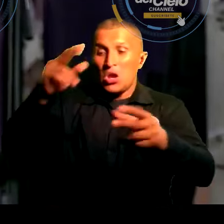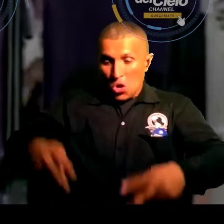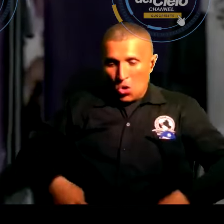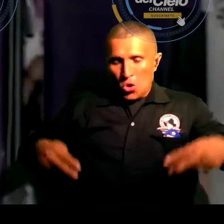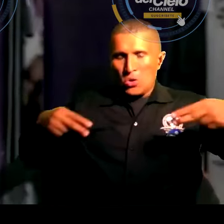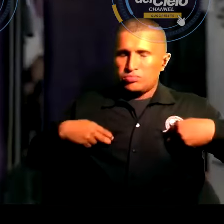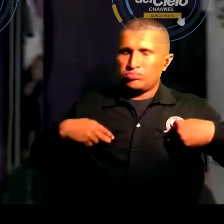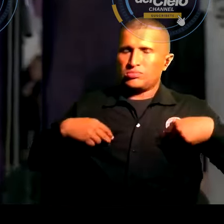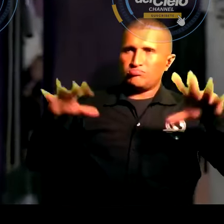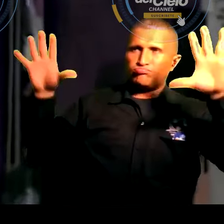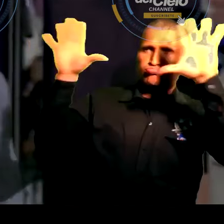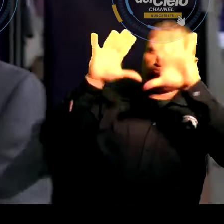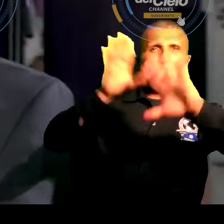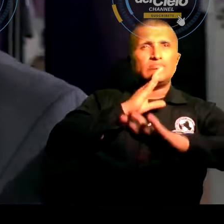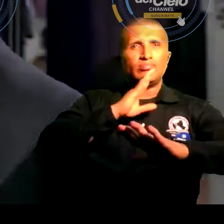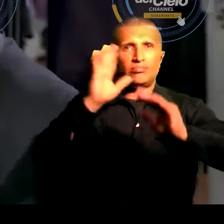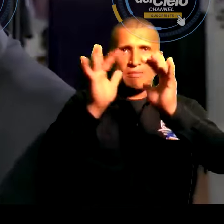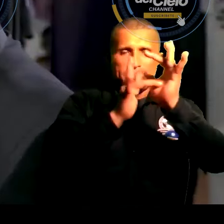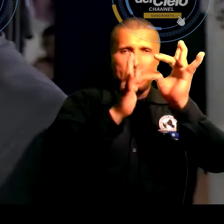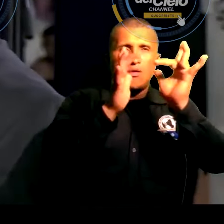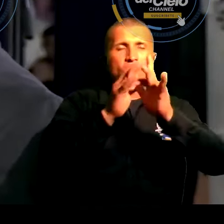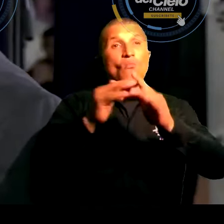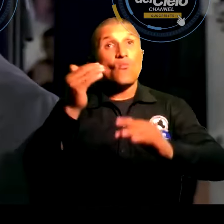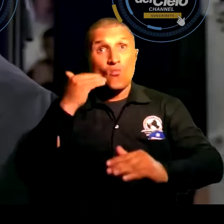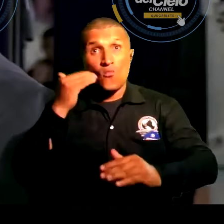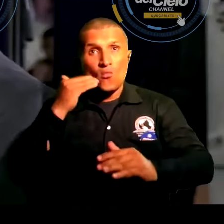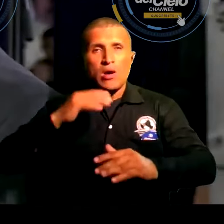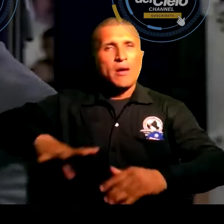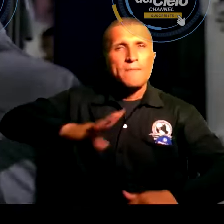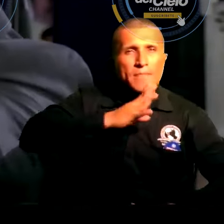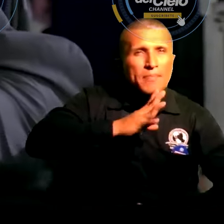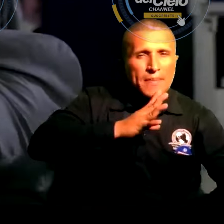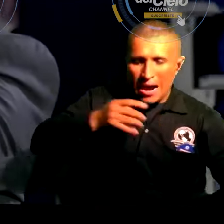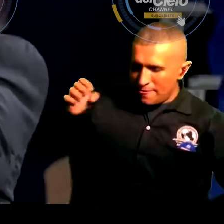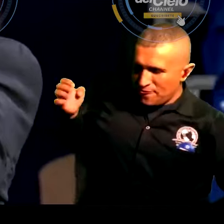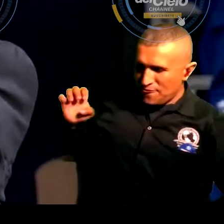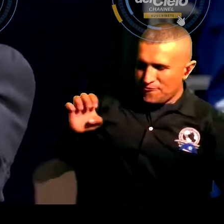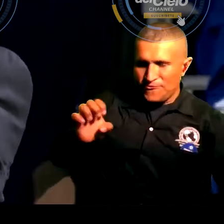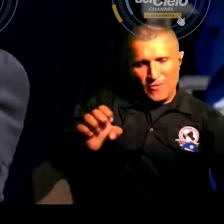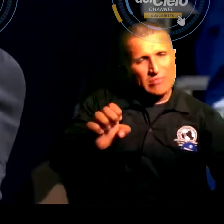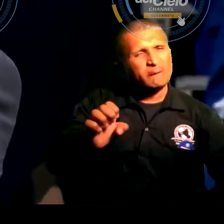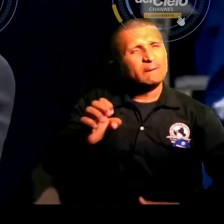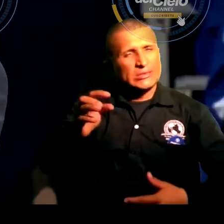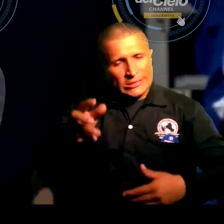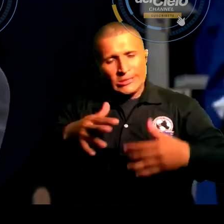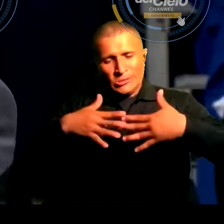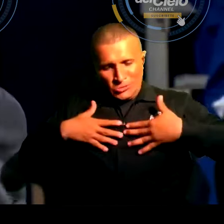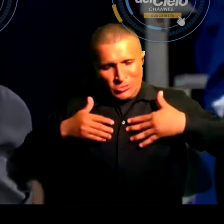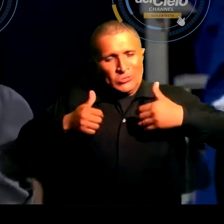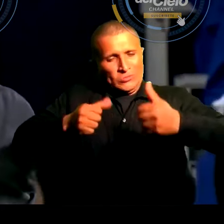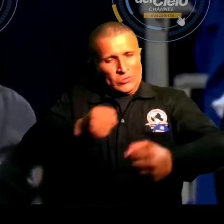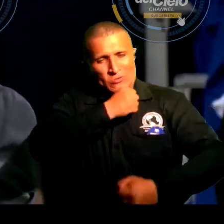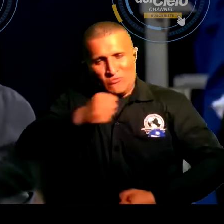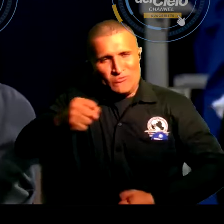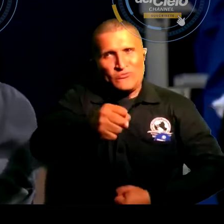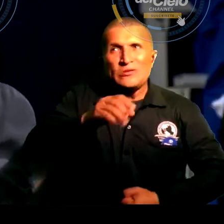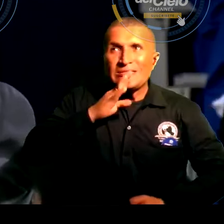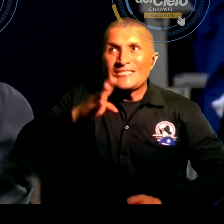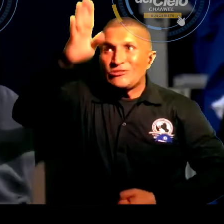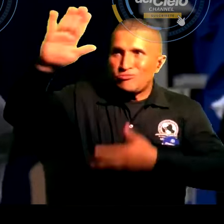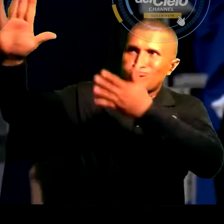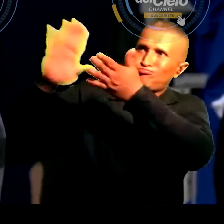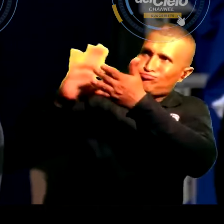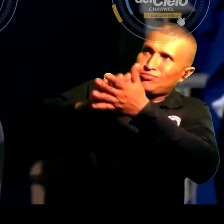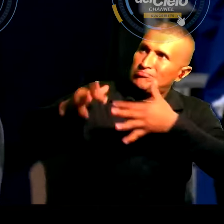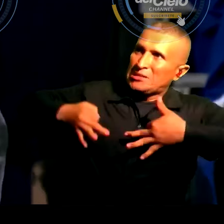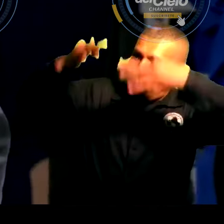Jesús. Cuando hablamos del evangelio, hablamos de las buenas noticias de Dios para el hombre,